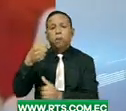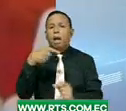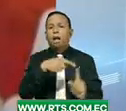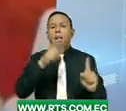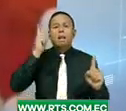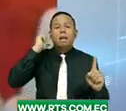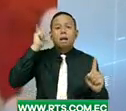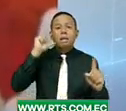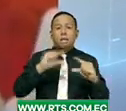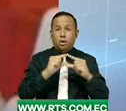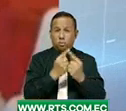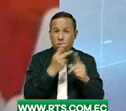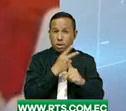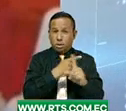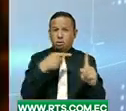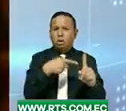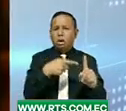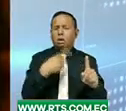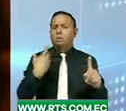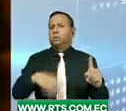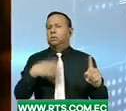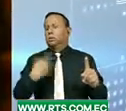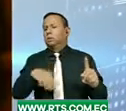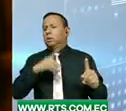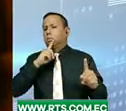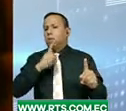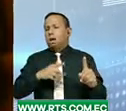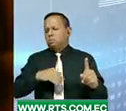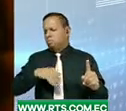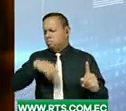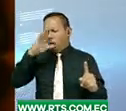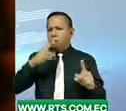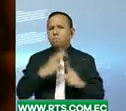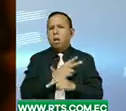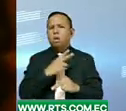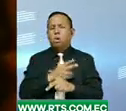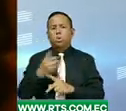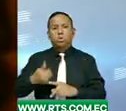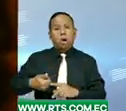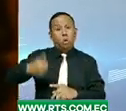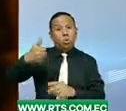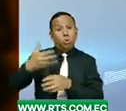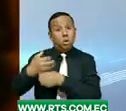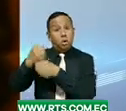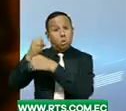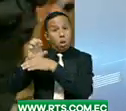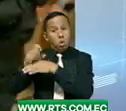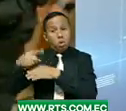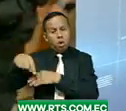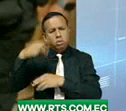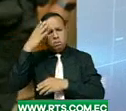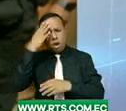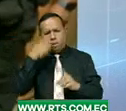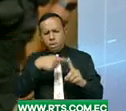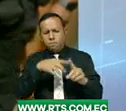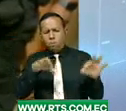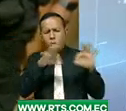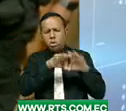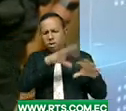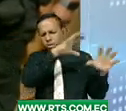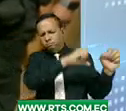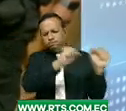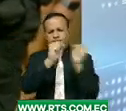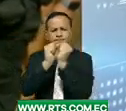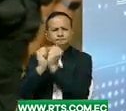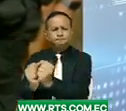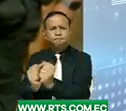organización criminal era considerado un blanco de alto valor para las autoridades de seguridad de Ecuador. No está descartado que los integrantes de la banda